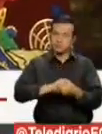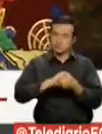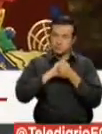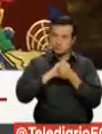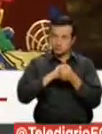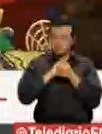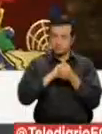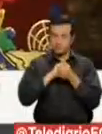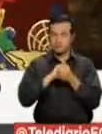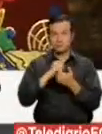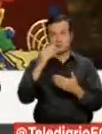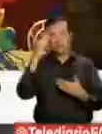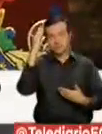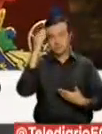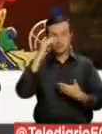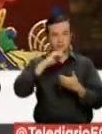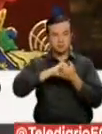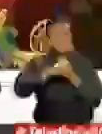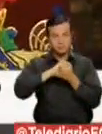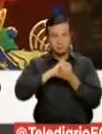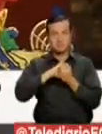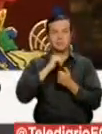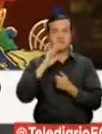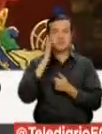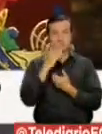más a nivel político, para que haya